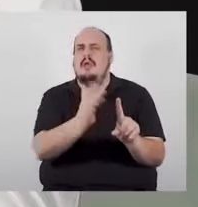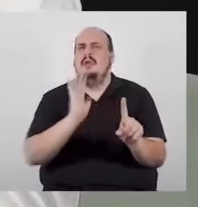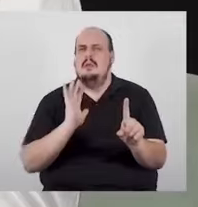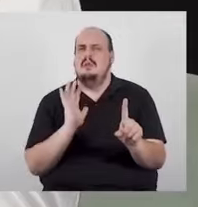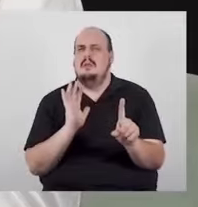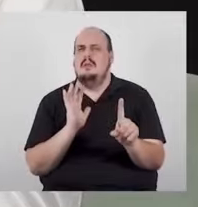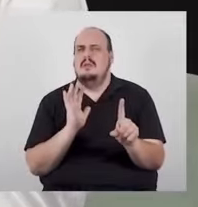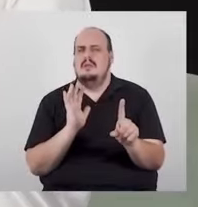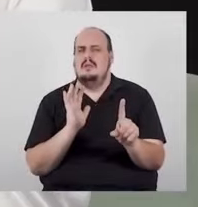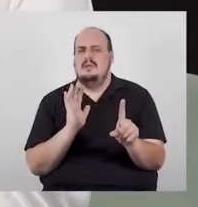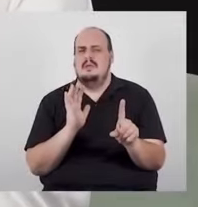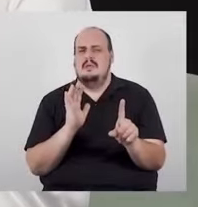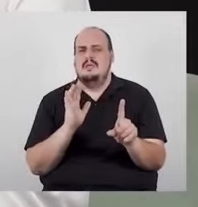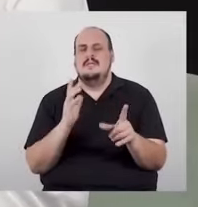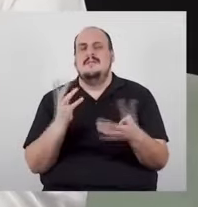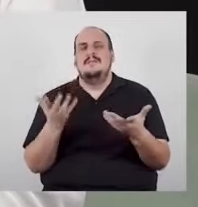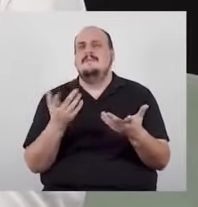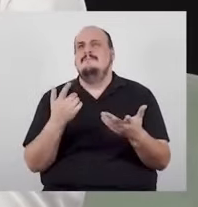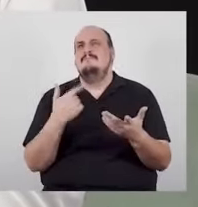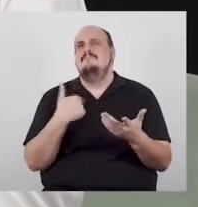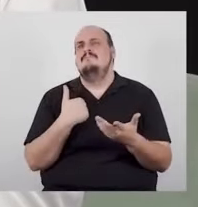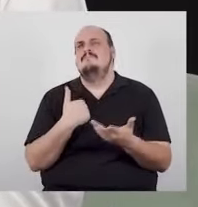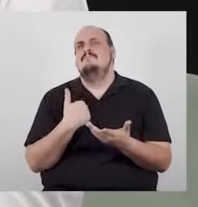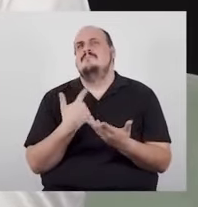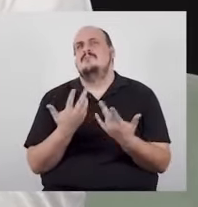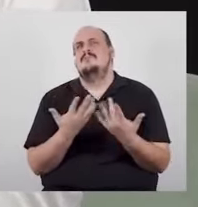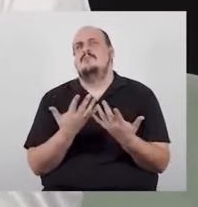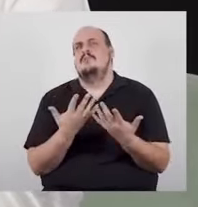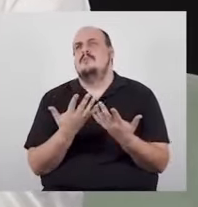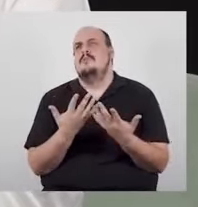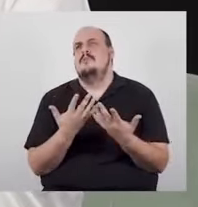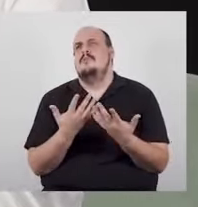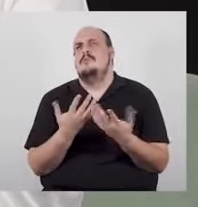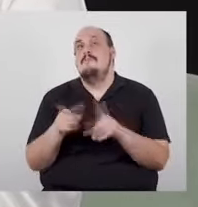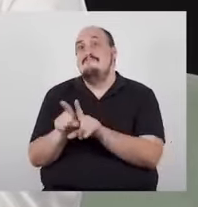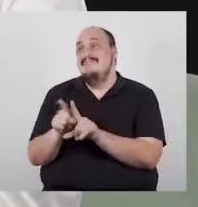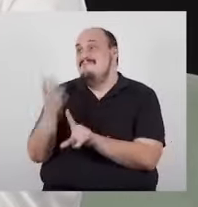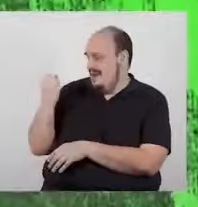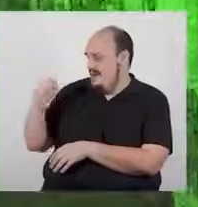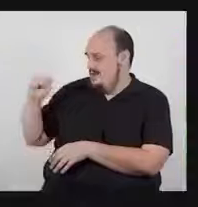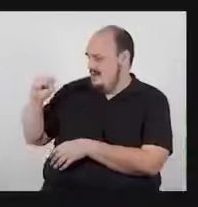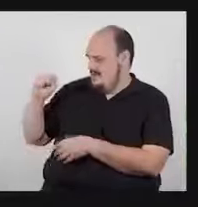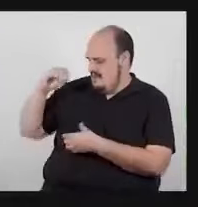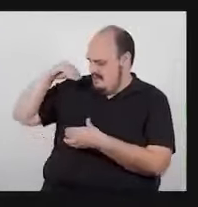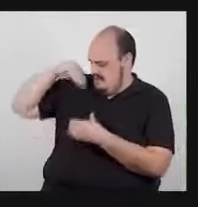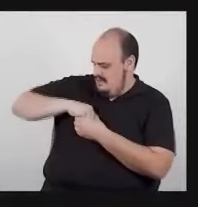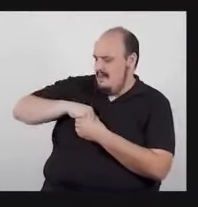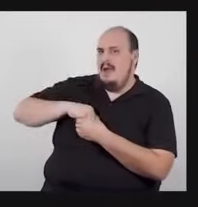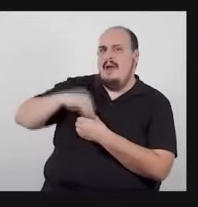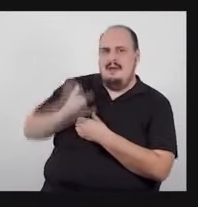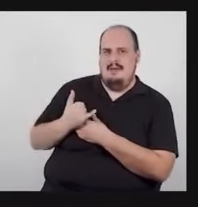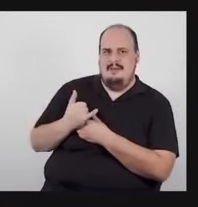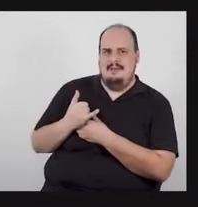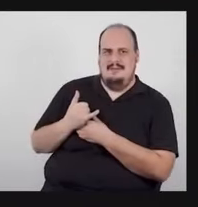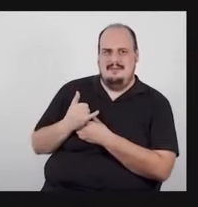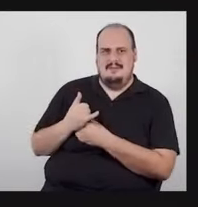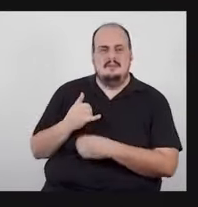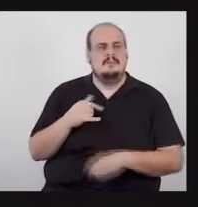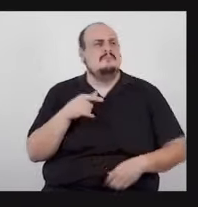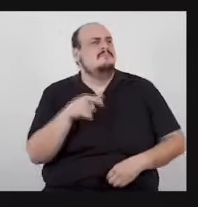Yo ya no creo, no tengo dudas, de que no volvemos a ser los mismos. ¿Qué sentís que desde los medios de